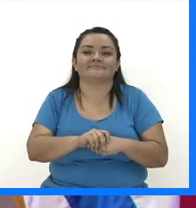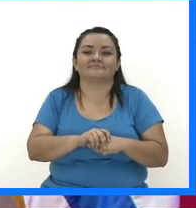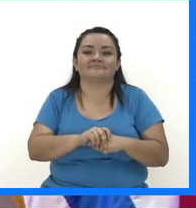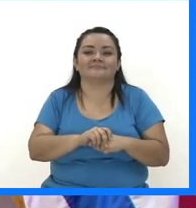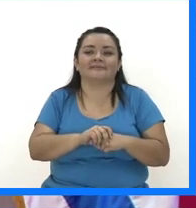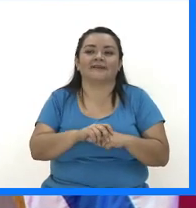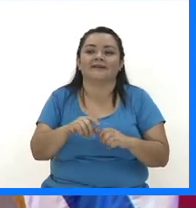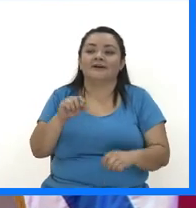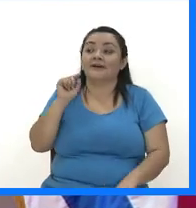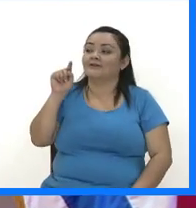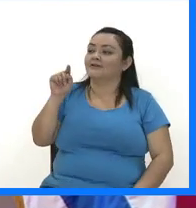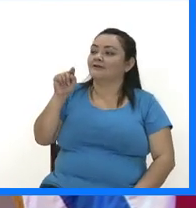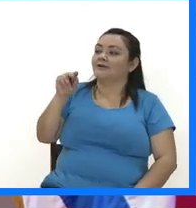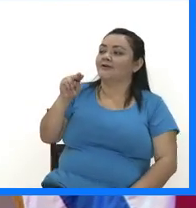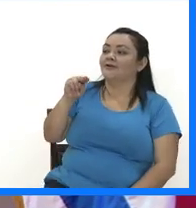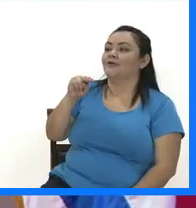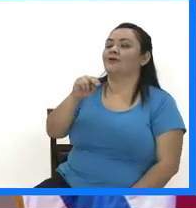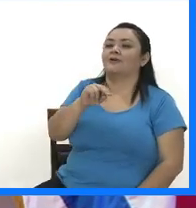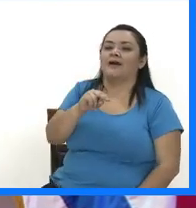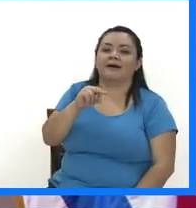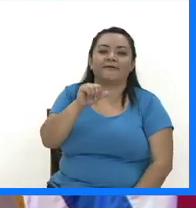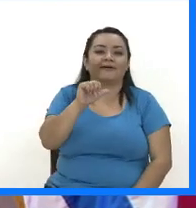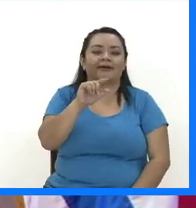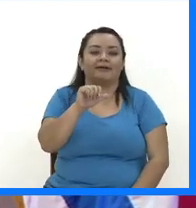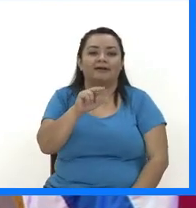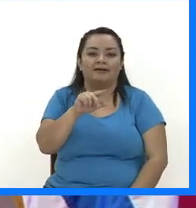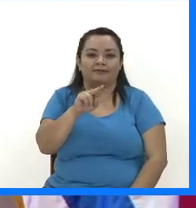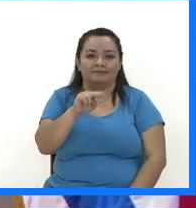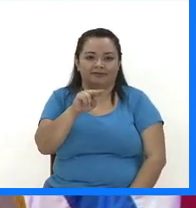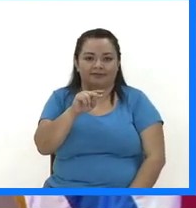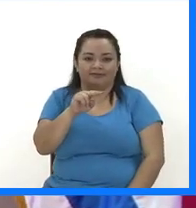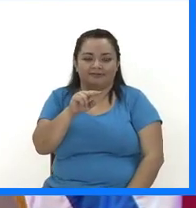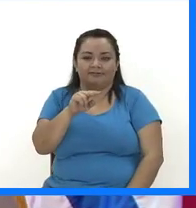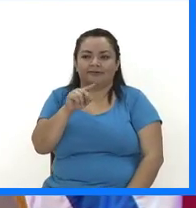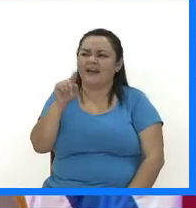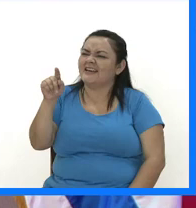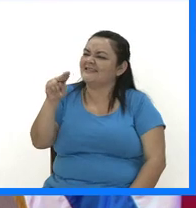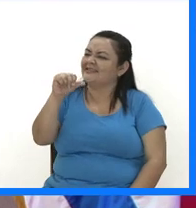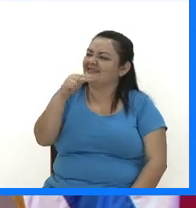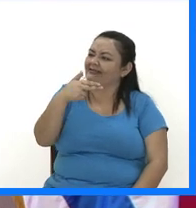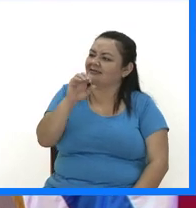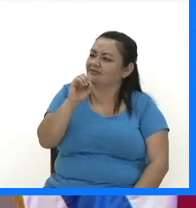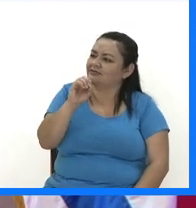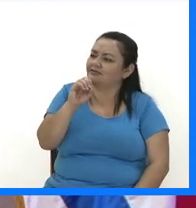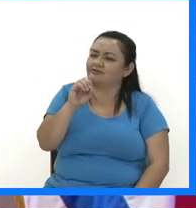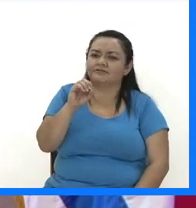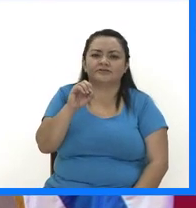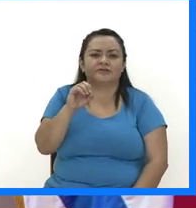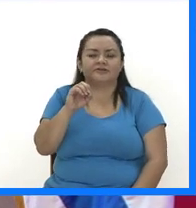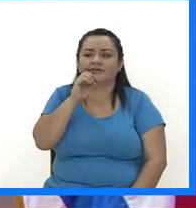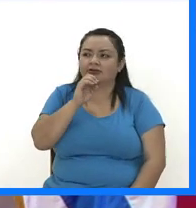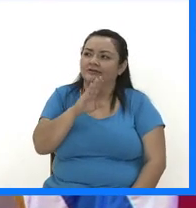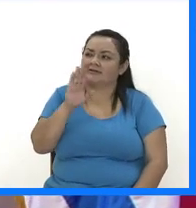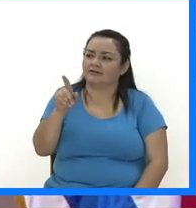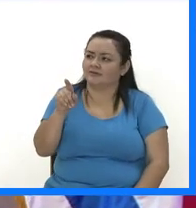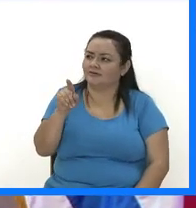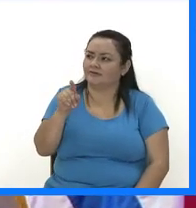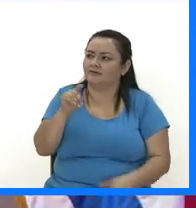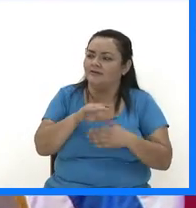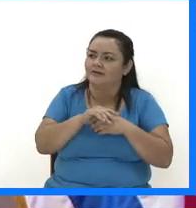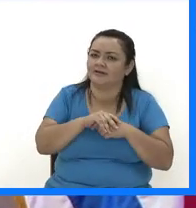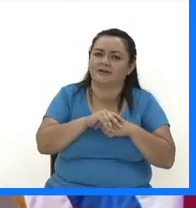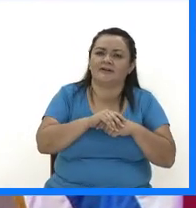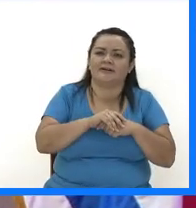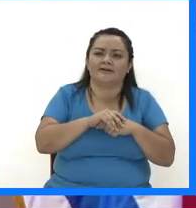le vengo y le pregunto y nacho donde estas hoy vino tarde por uno cantaron a las siete todo nadie y le digo yo esté